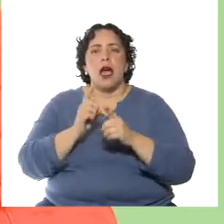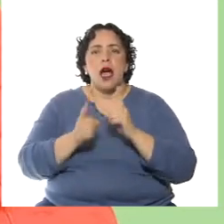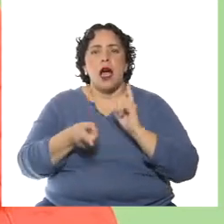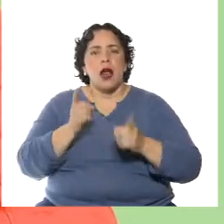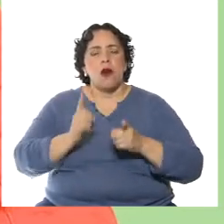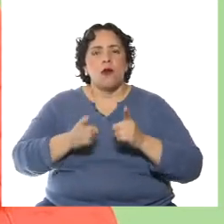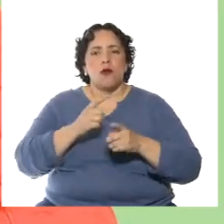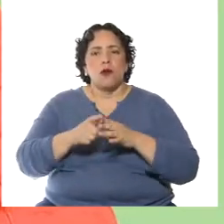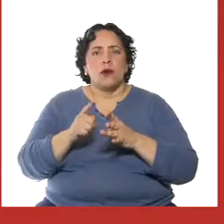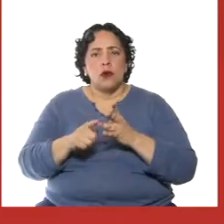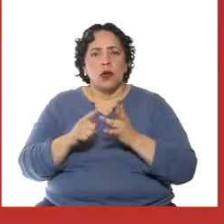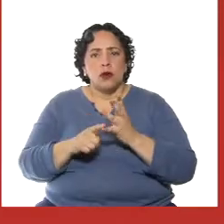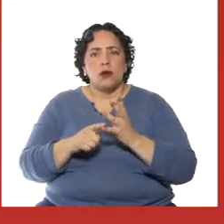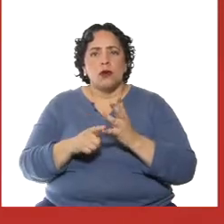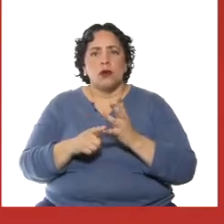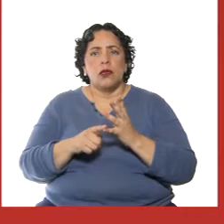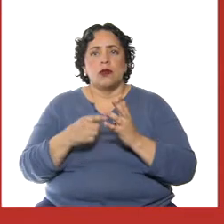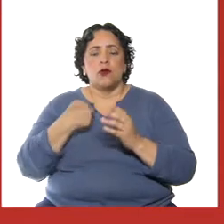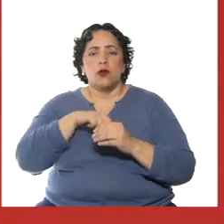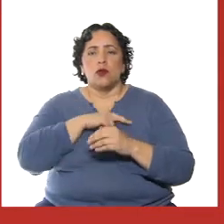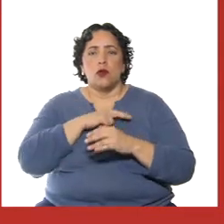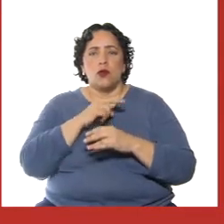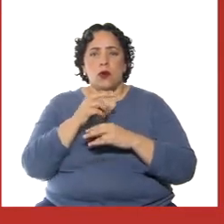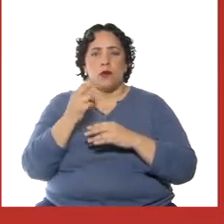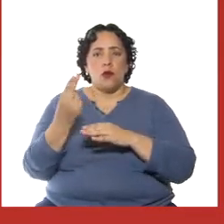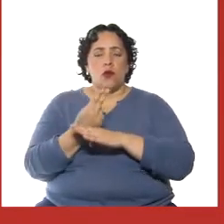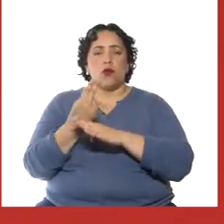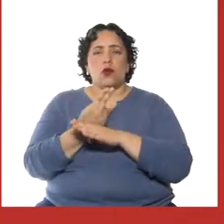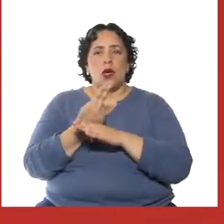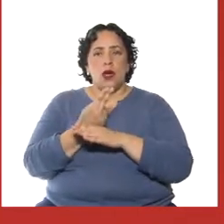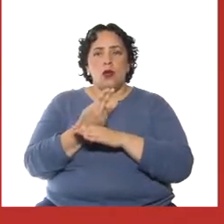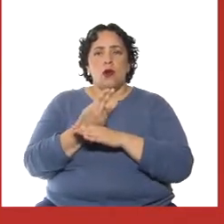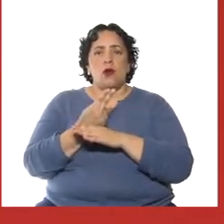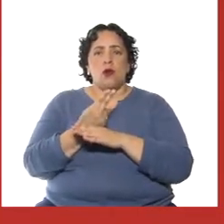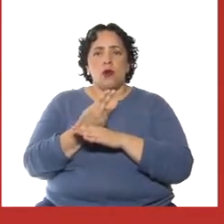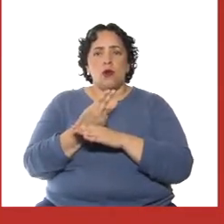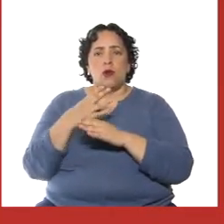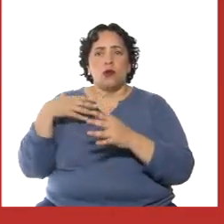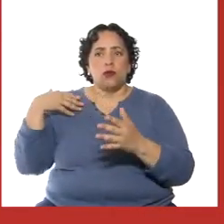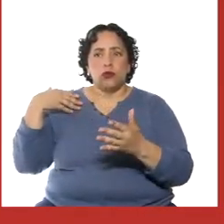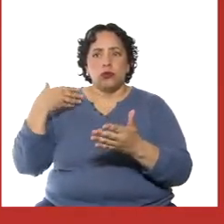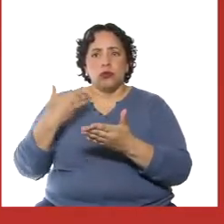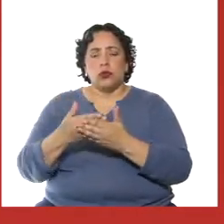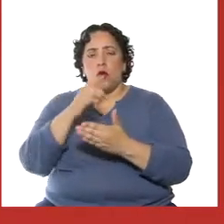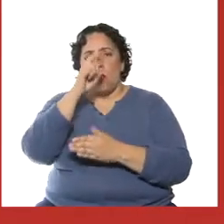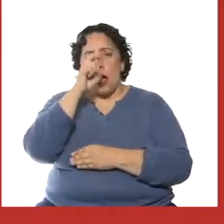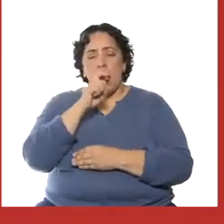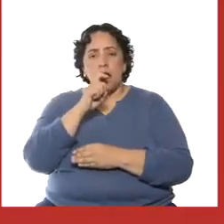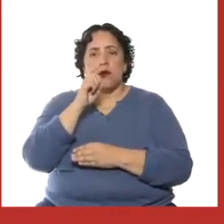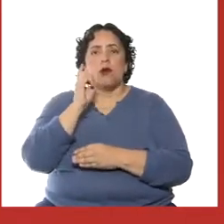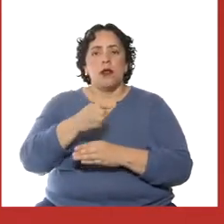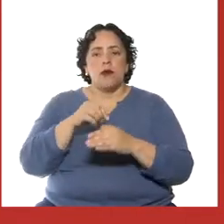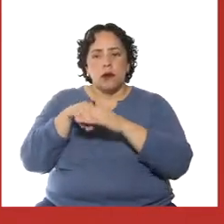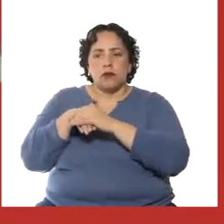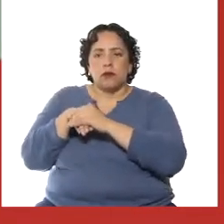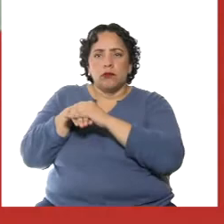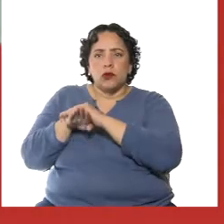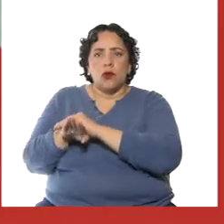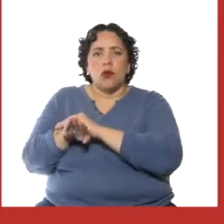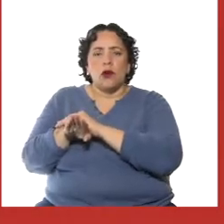objetos para que, porque todo lo que nosotros hemos usado durante todo el año escolar debe ser